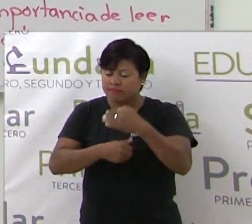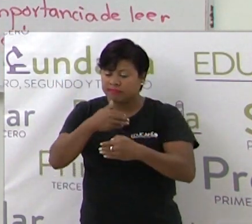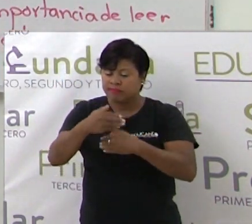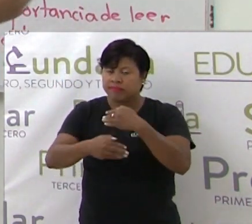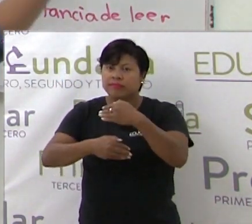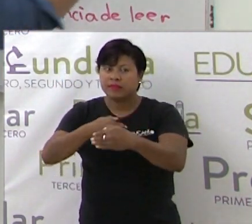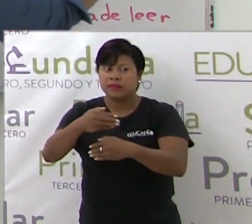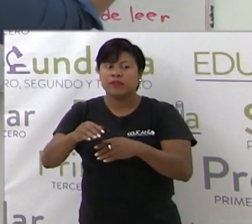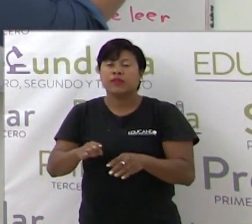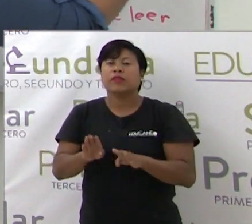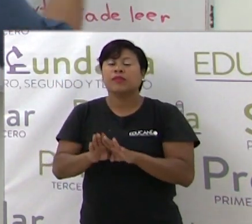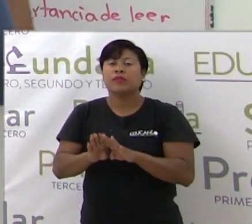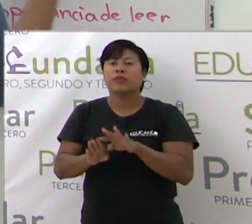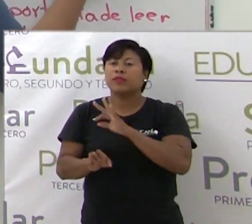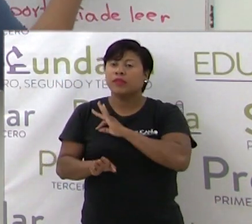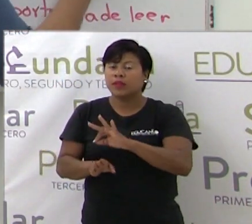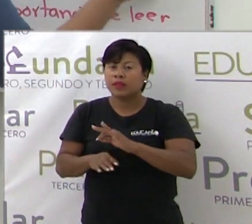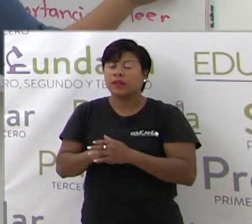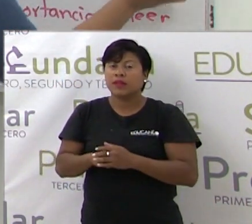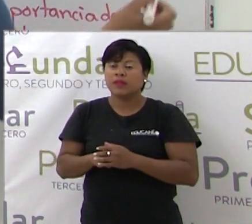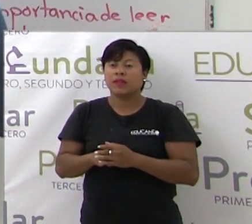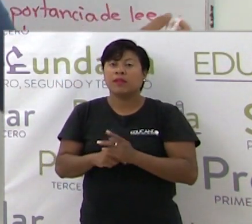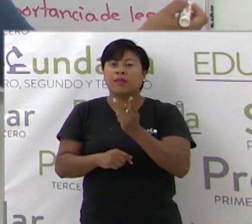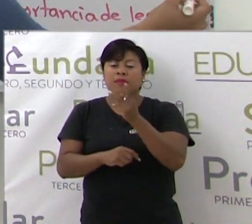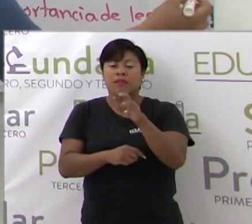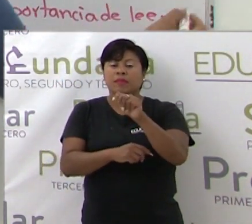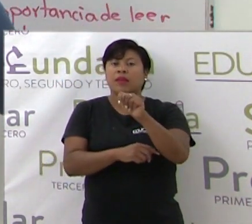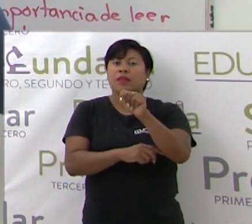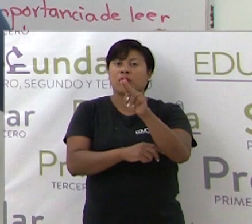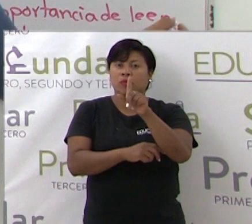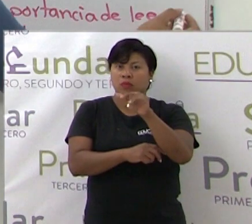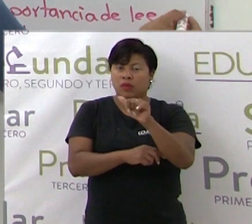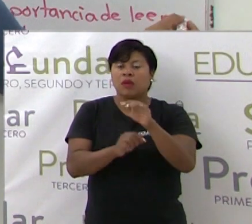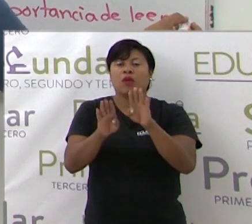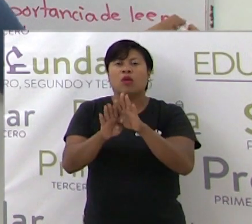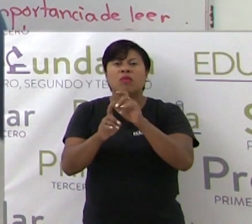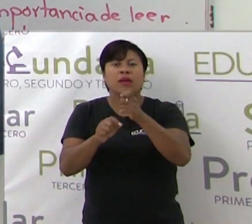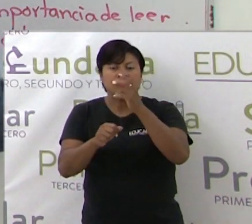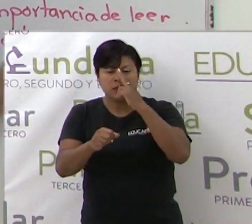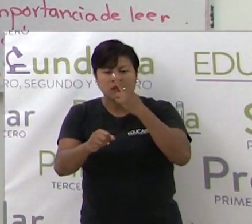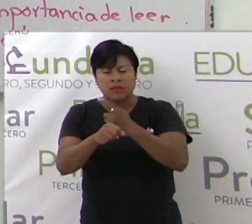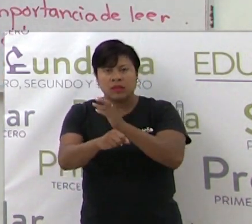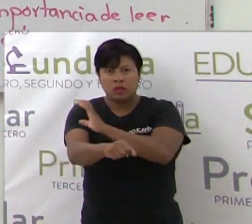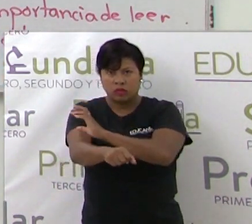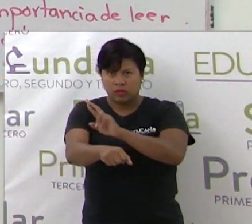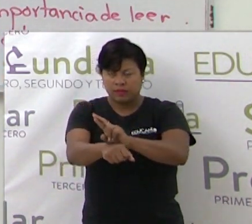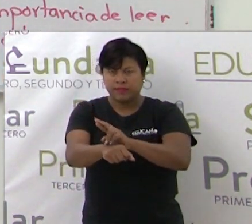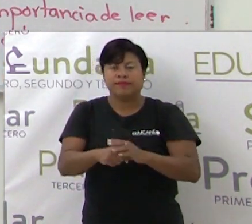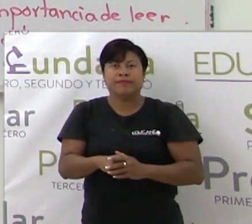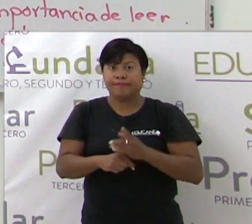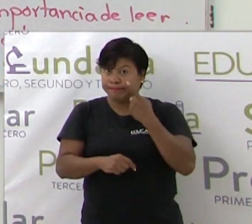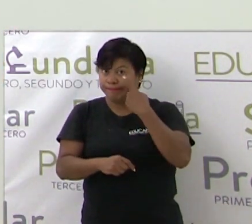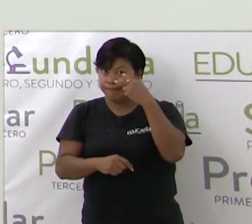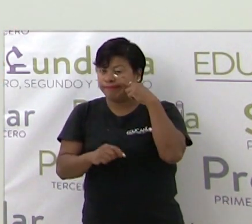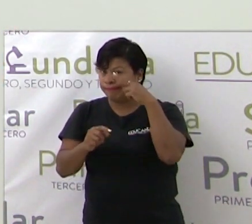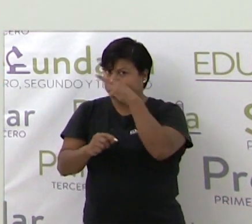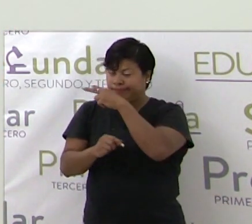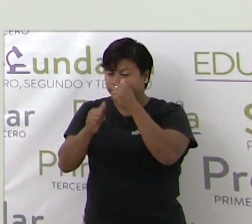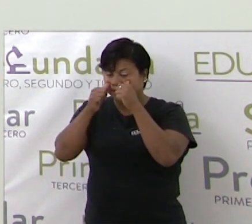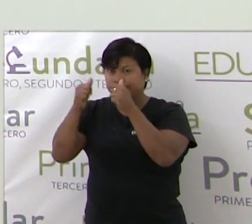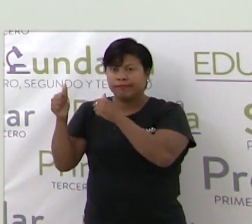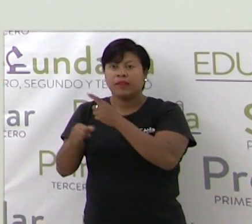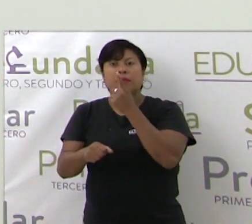de la forma de hacer, del papel del coordinador. Fíjense bien. Primero, dar